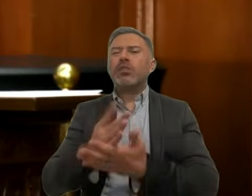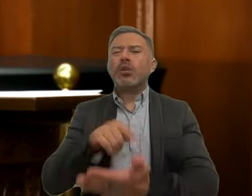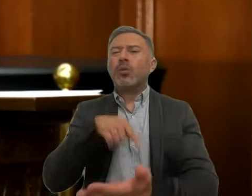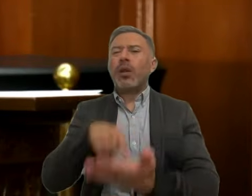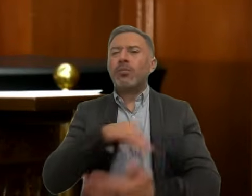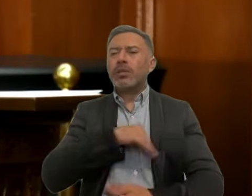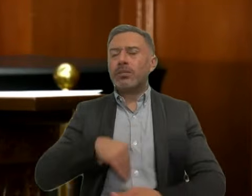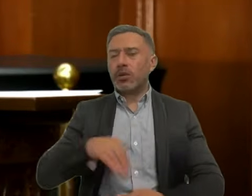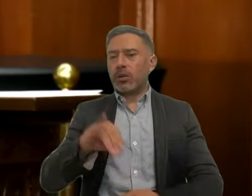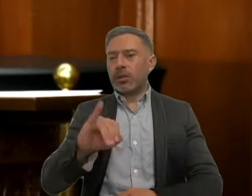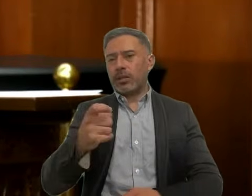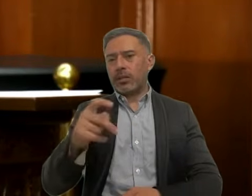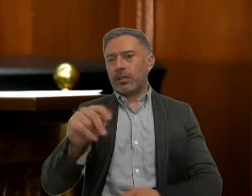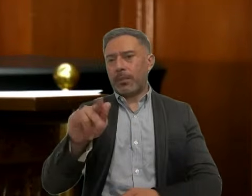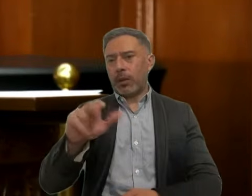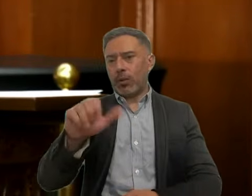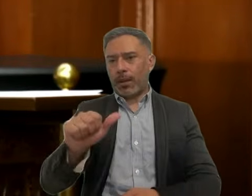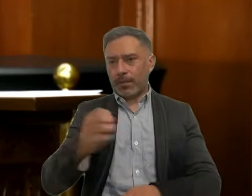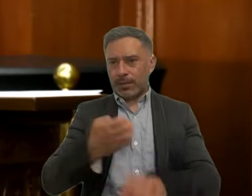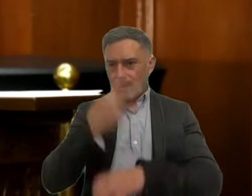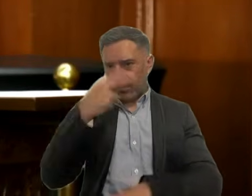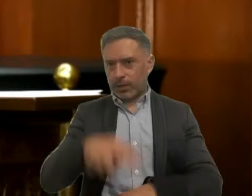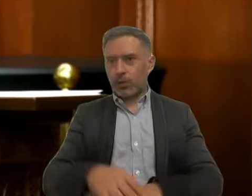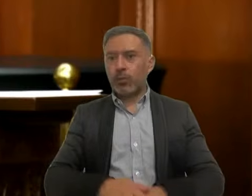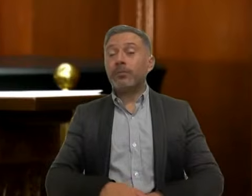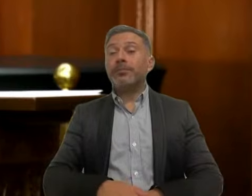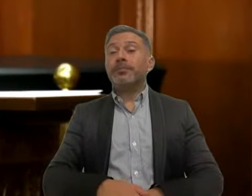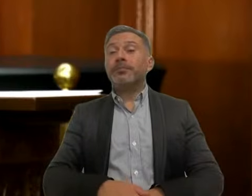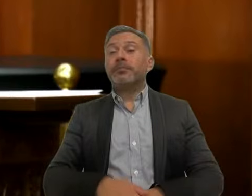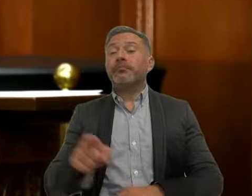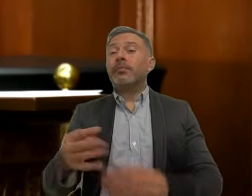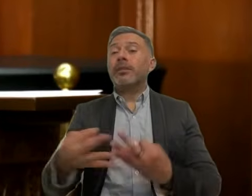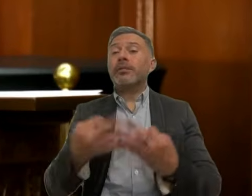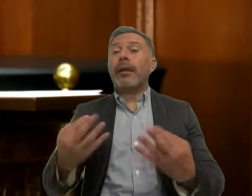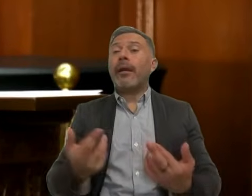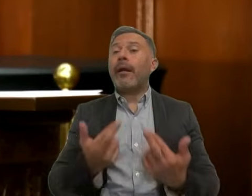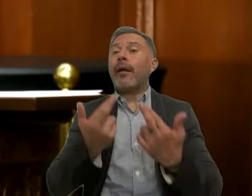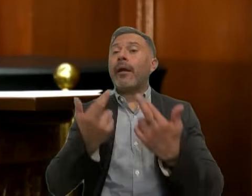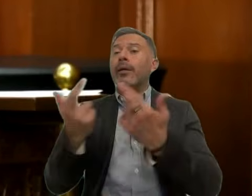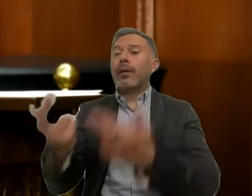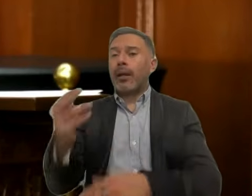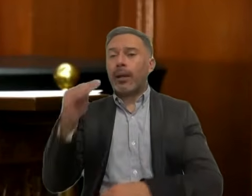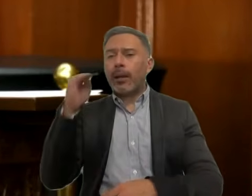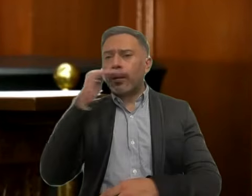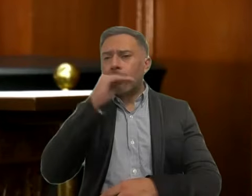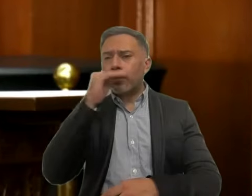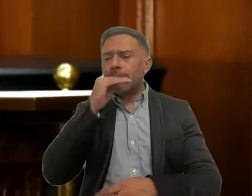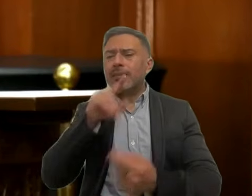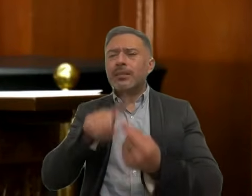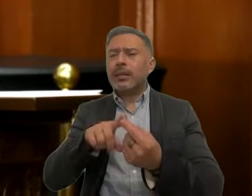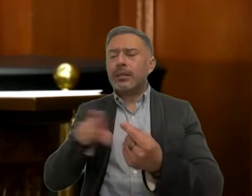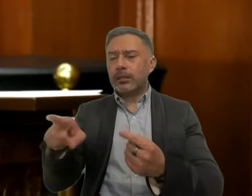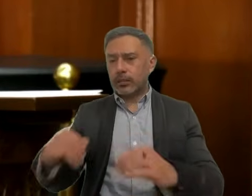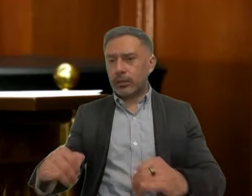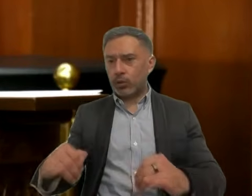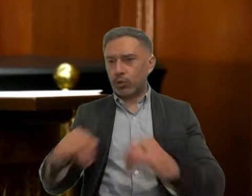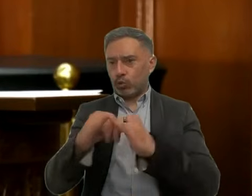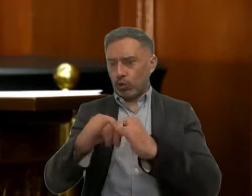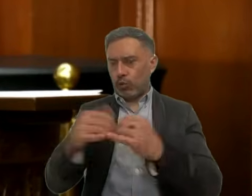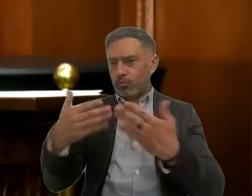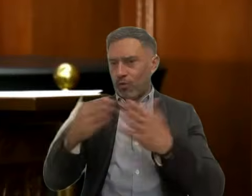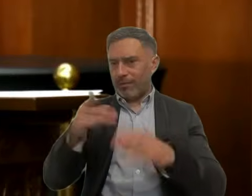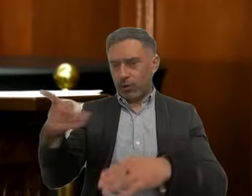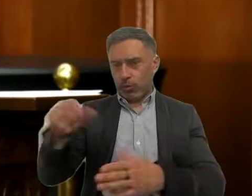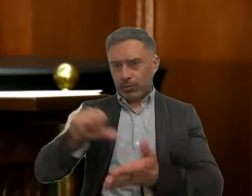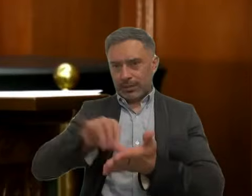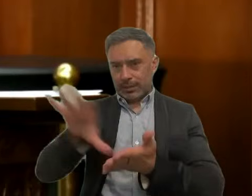de México, para que sea donado a título gratuito a favor del organismo público descentralizado